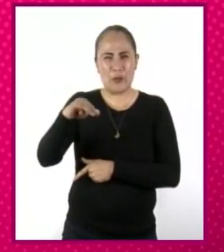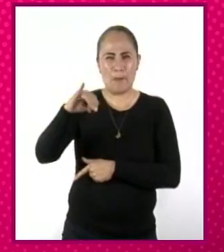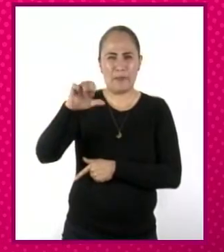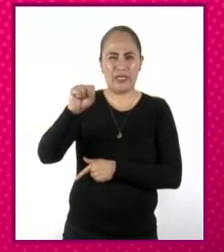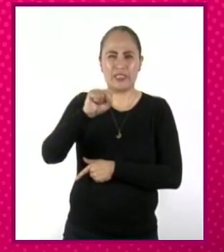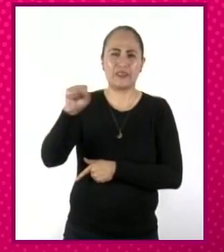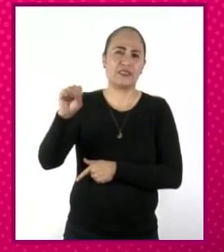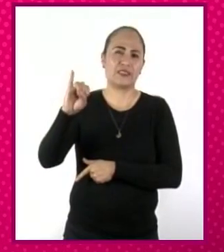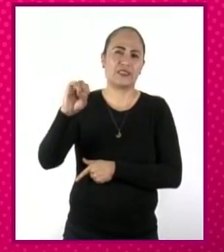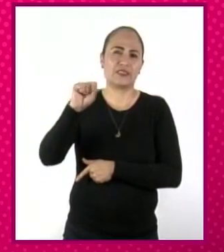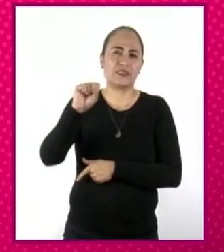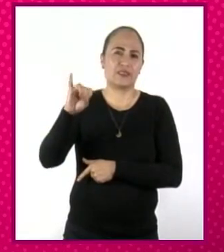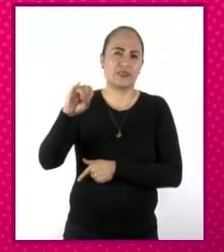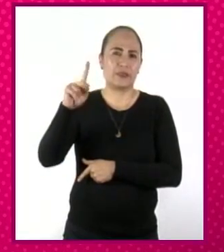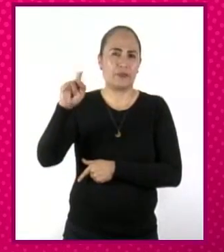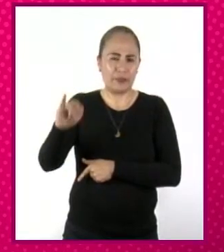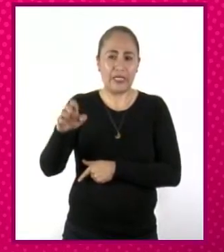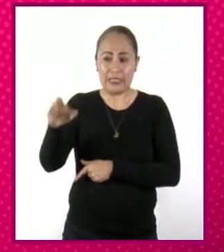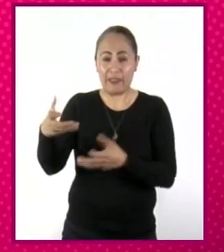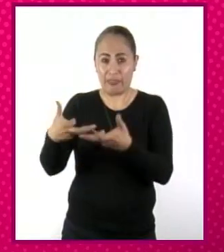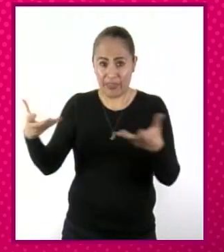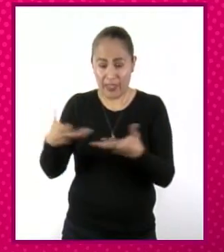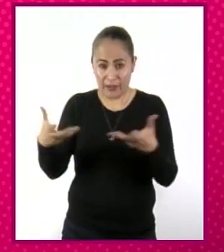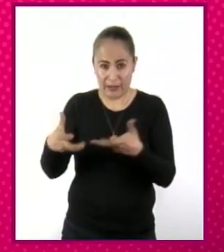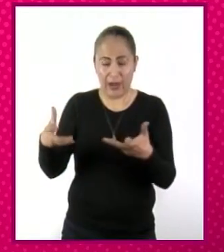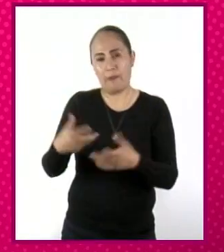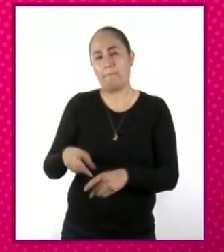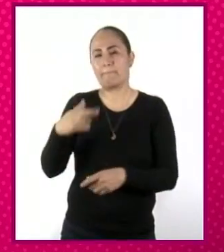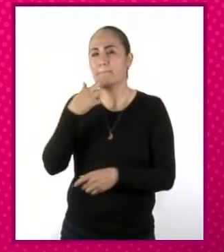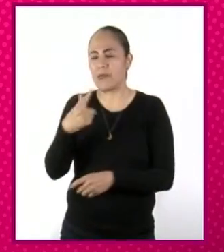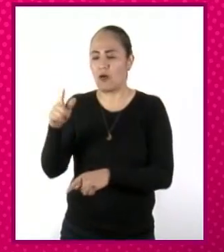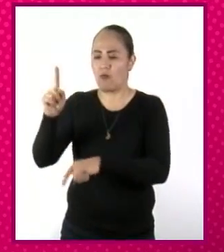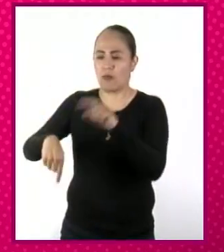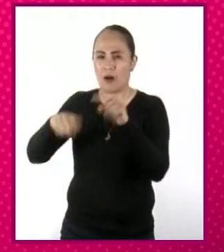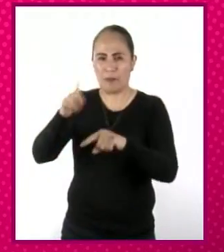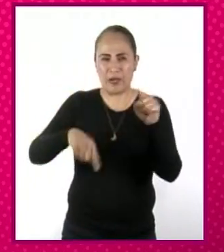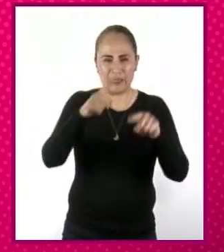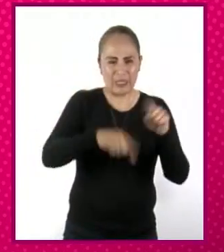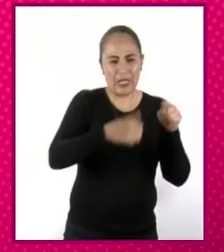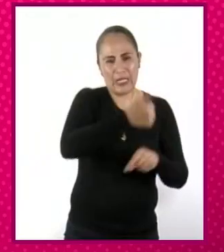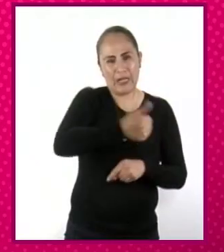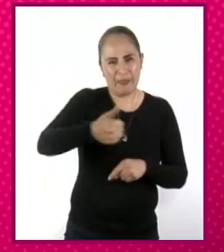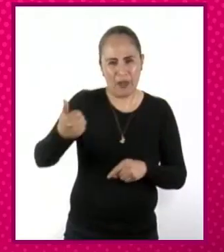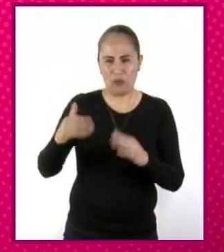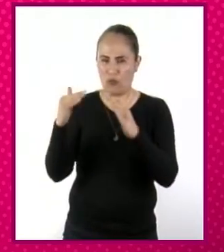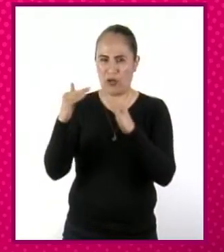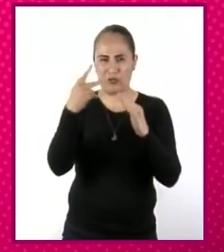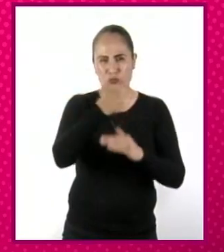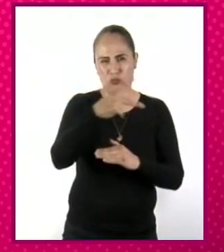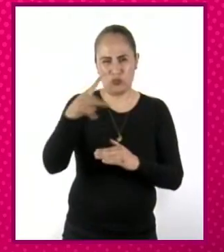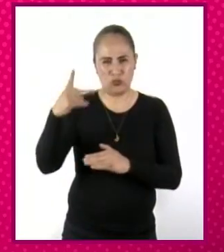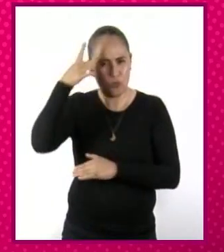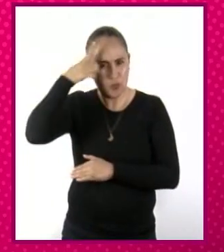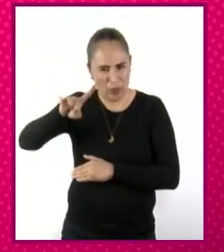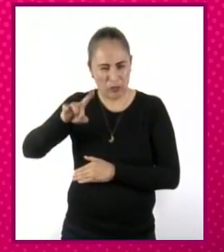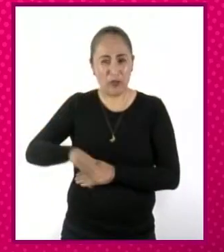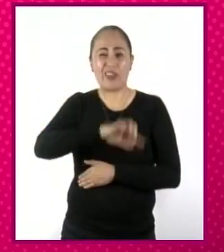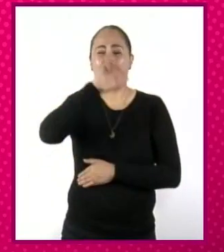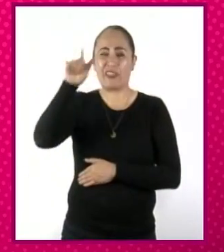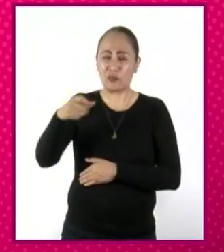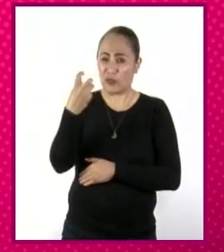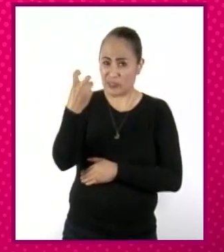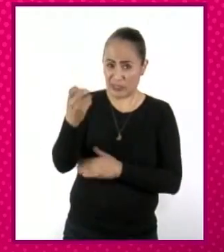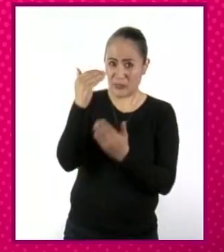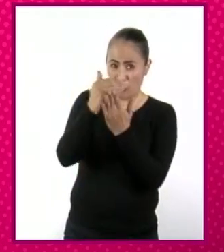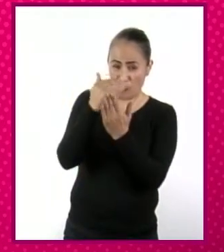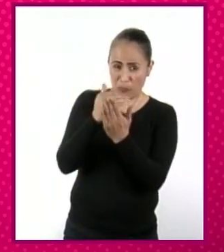río, y que todas esas tierras que desocupan se repartan en lotes para convertirse en granjas. Pero después comienza a haber muchas críticas a esta